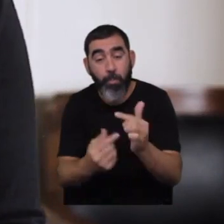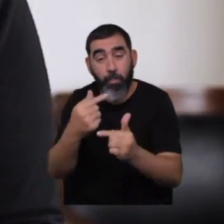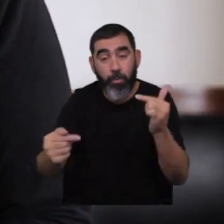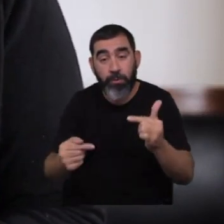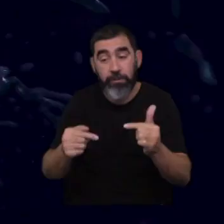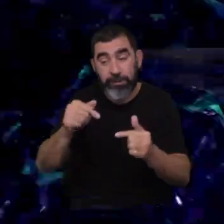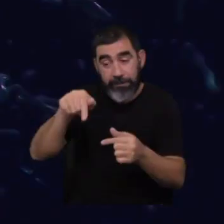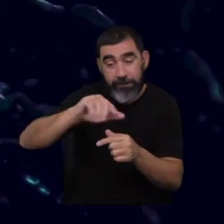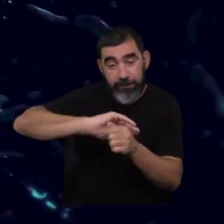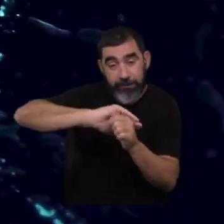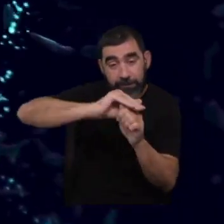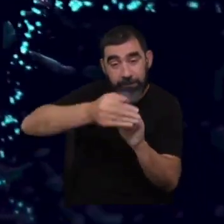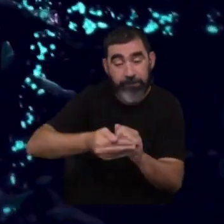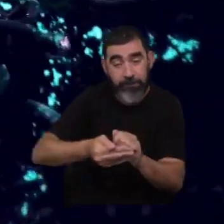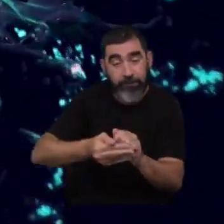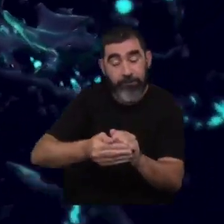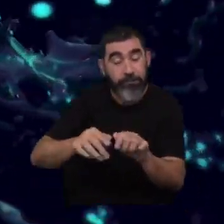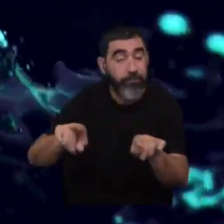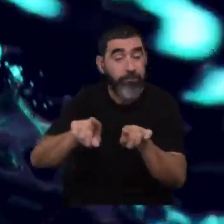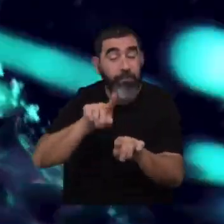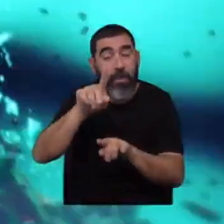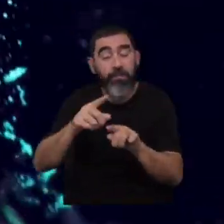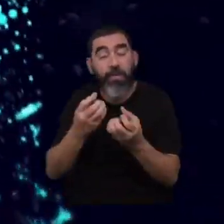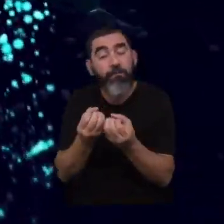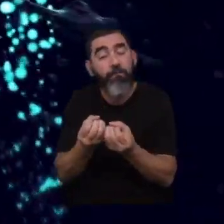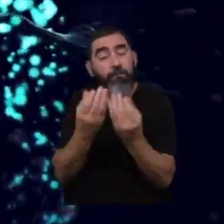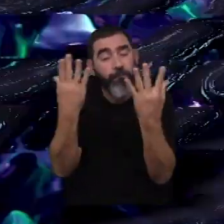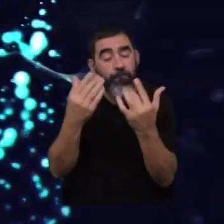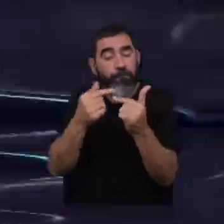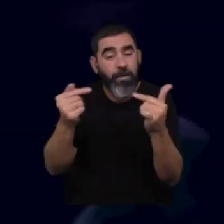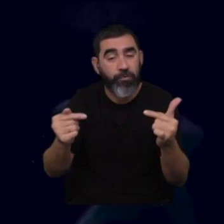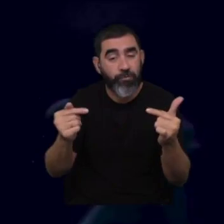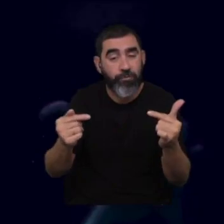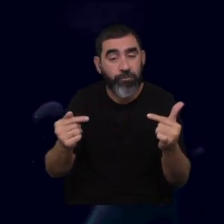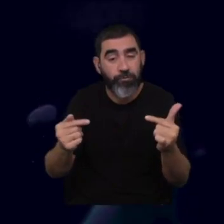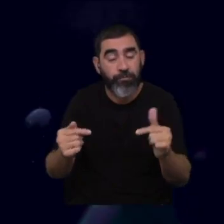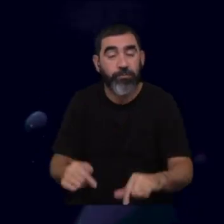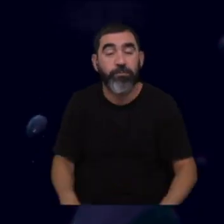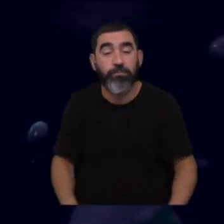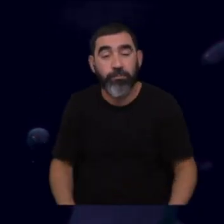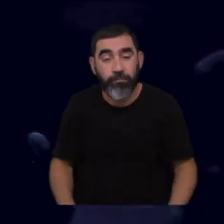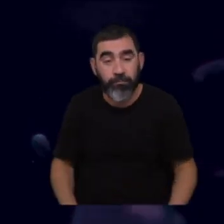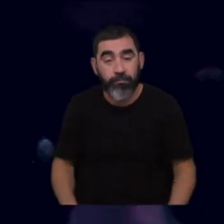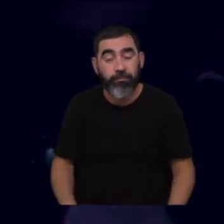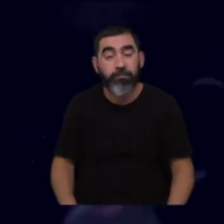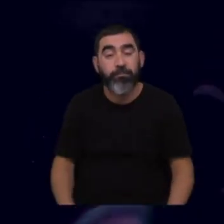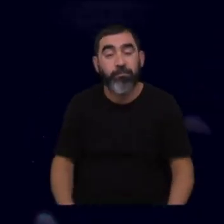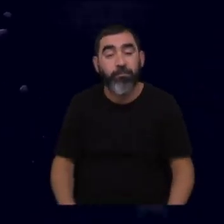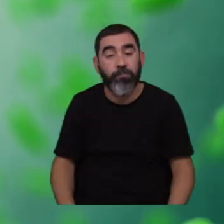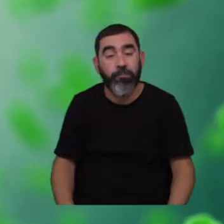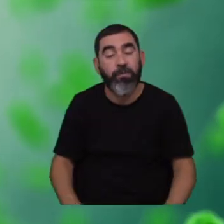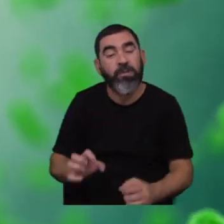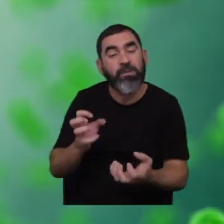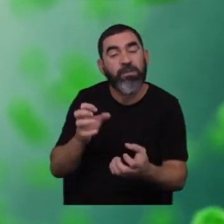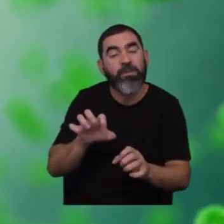se producen generalmente están asociados a infecciones y a microorganismos que nosotros consideramos que son patógenos. El